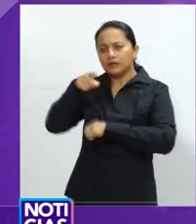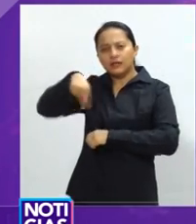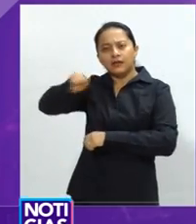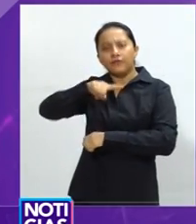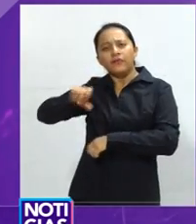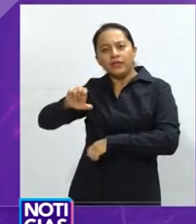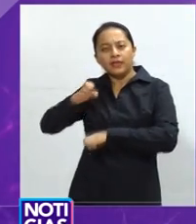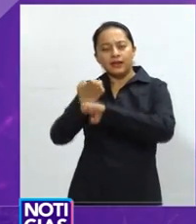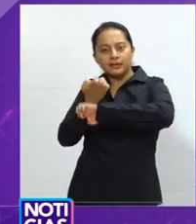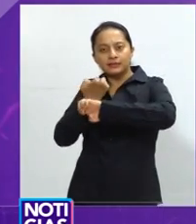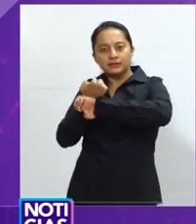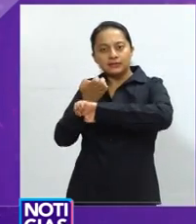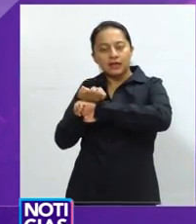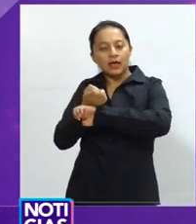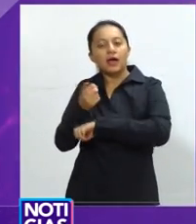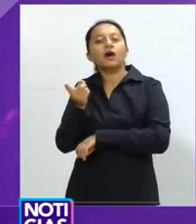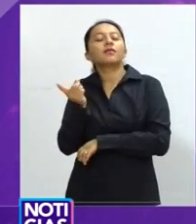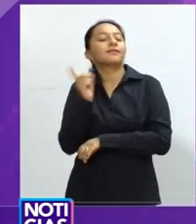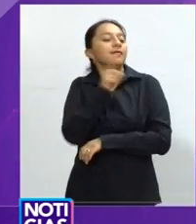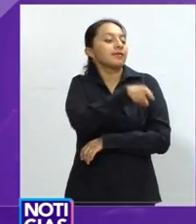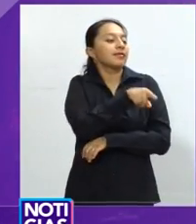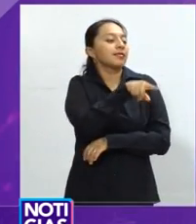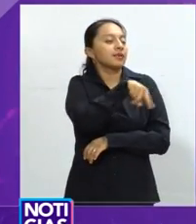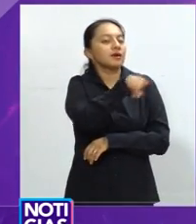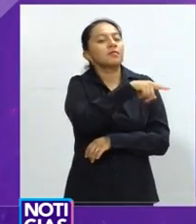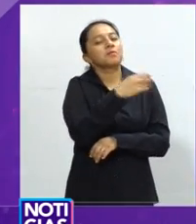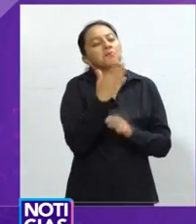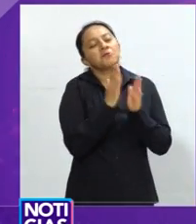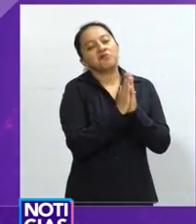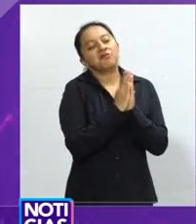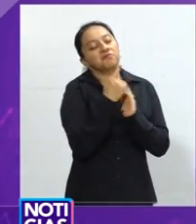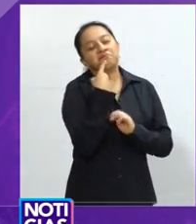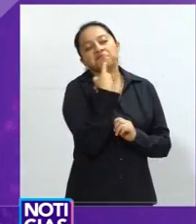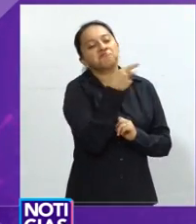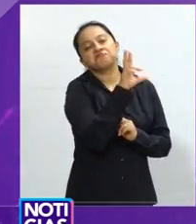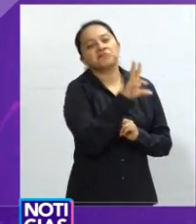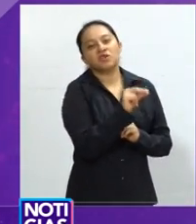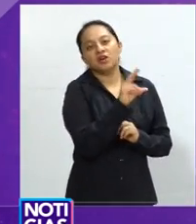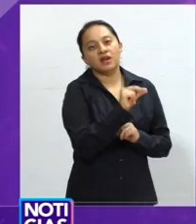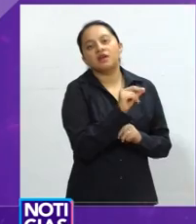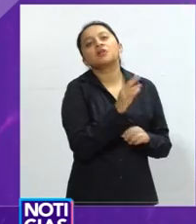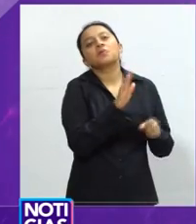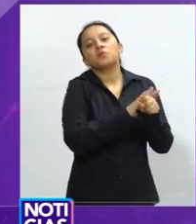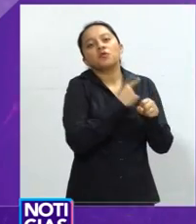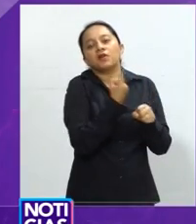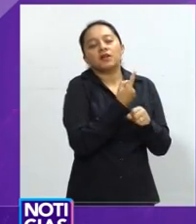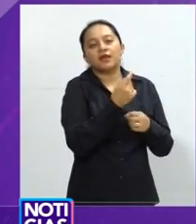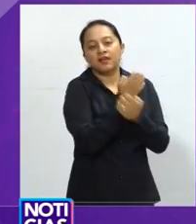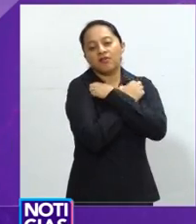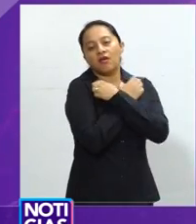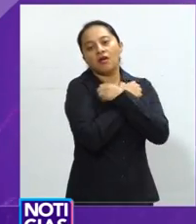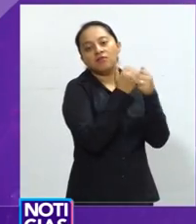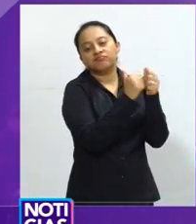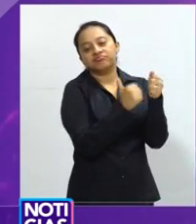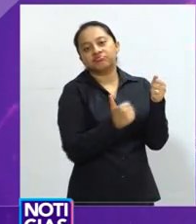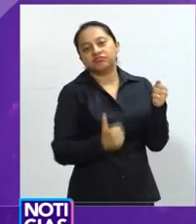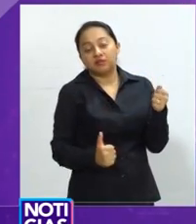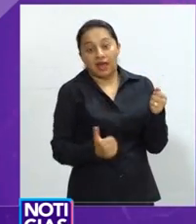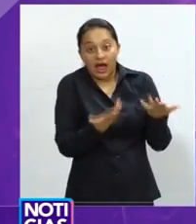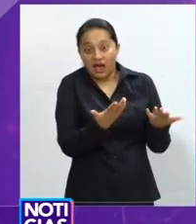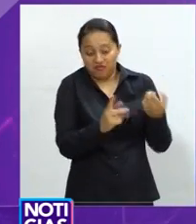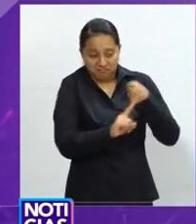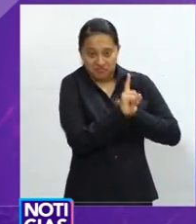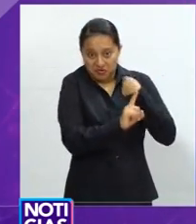y que además subrayó es un tema que atiende la federación sin embargo informó la administración estatal ya realiza gestiones a